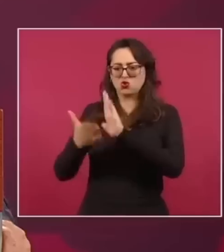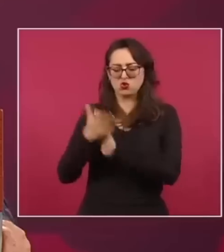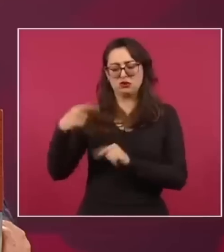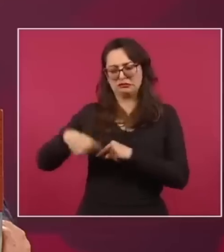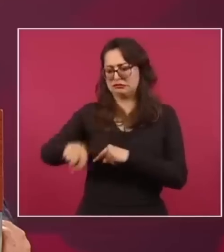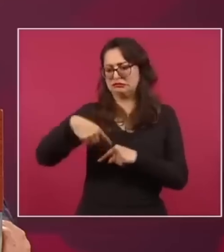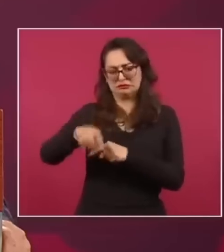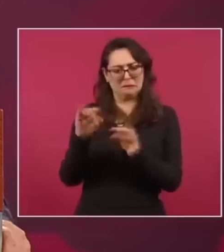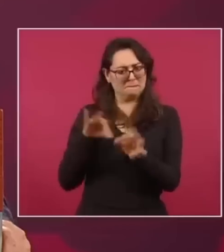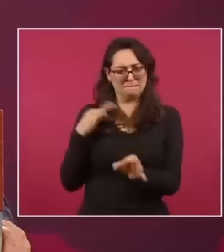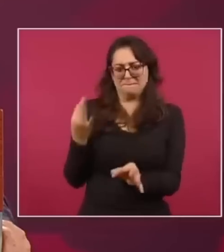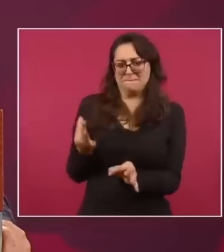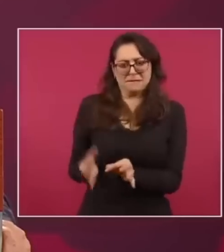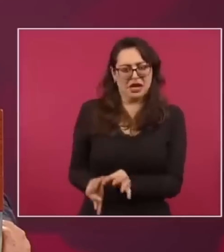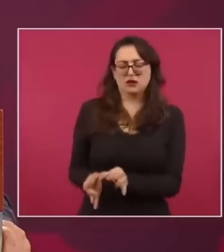mandato,